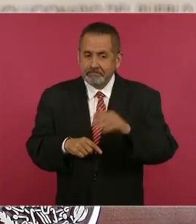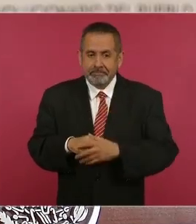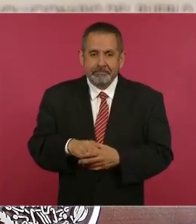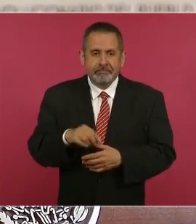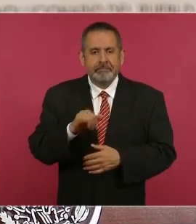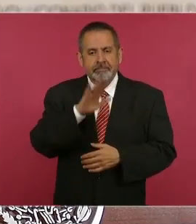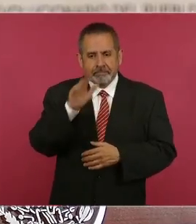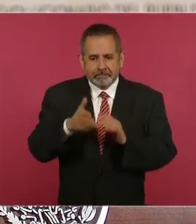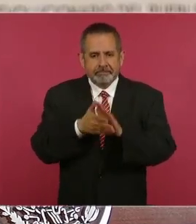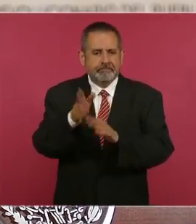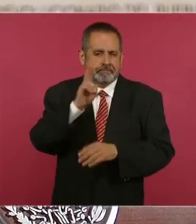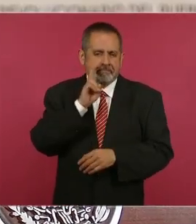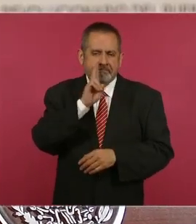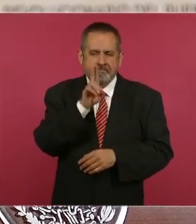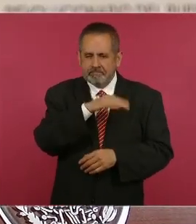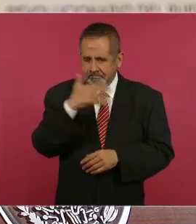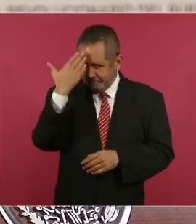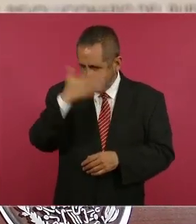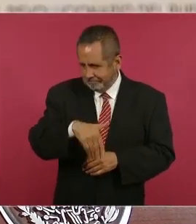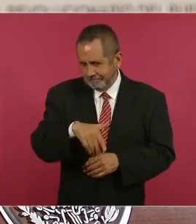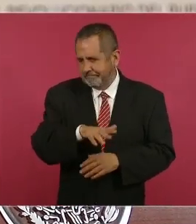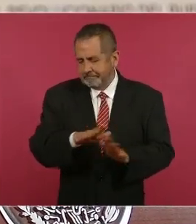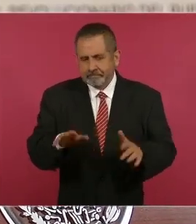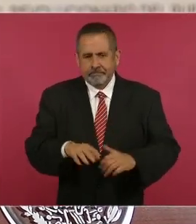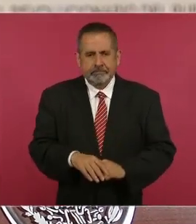ya saben también por qué, porque